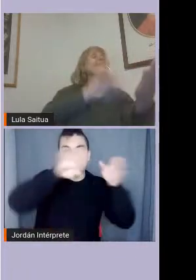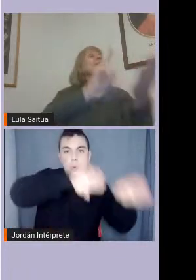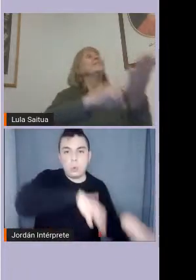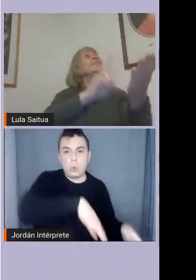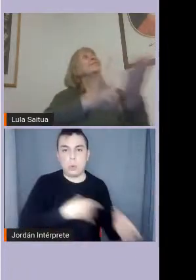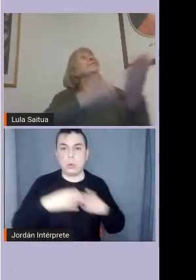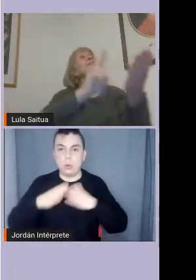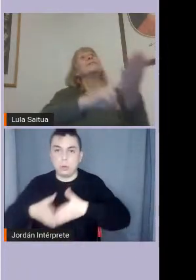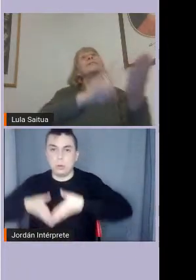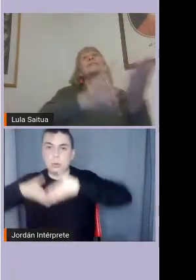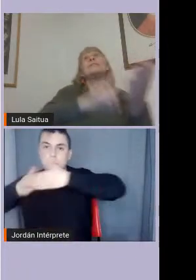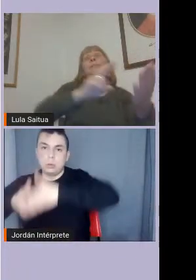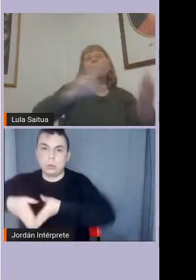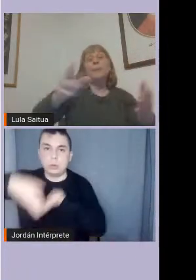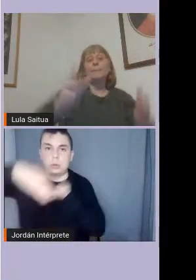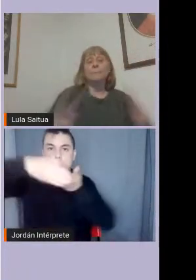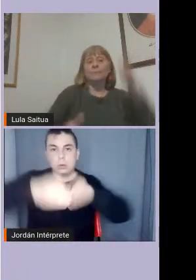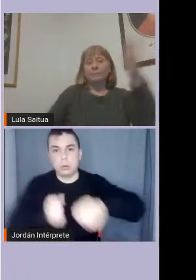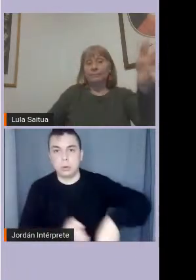remando voy.